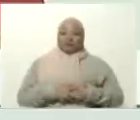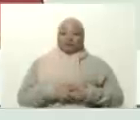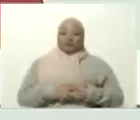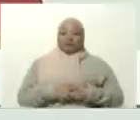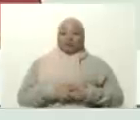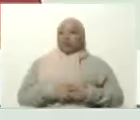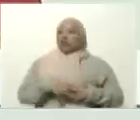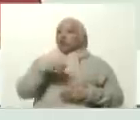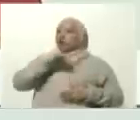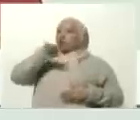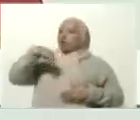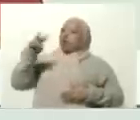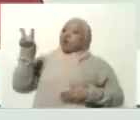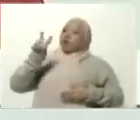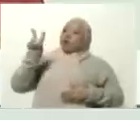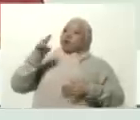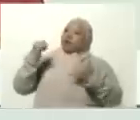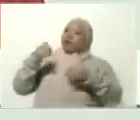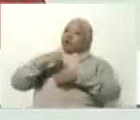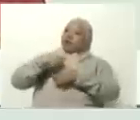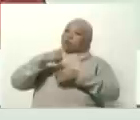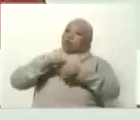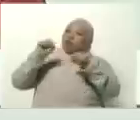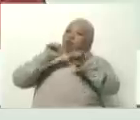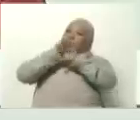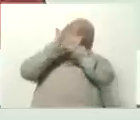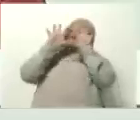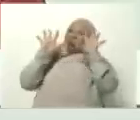posición que en Venezuela tiene que haber elecciones transparentes,